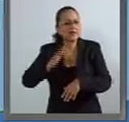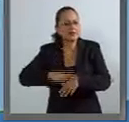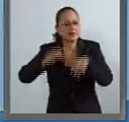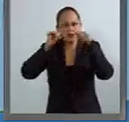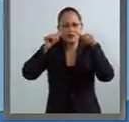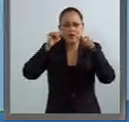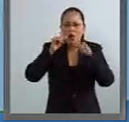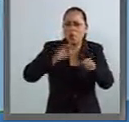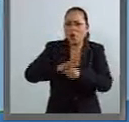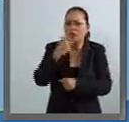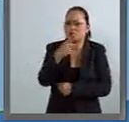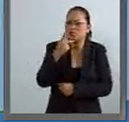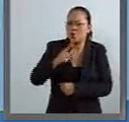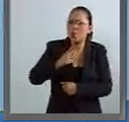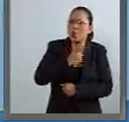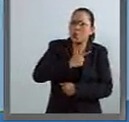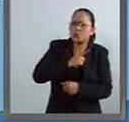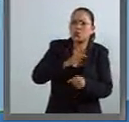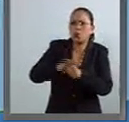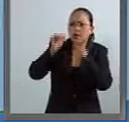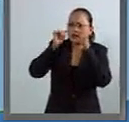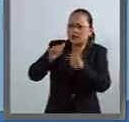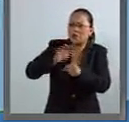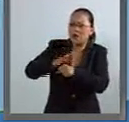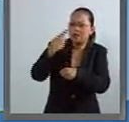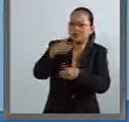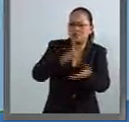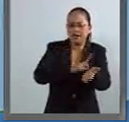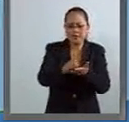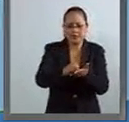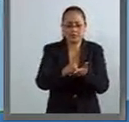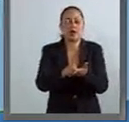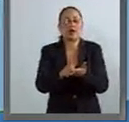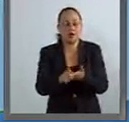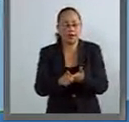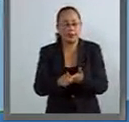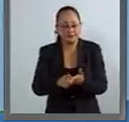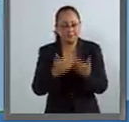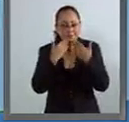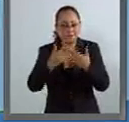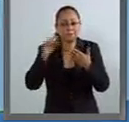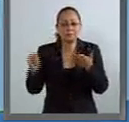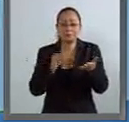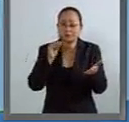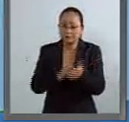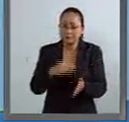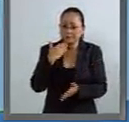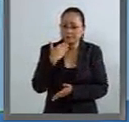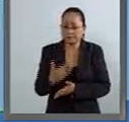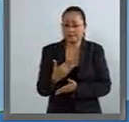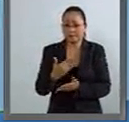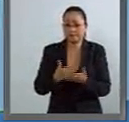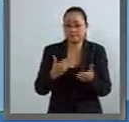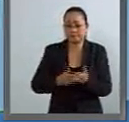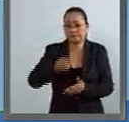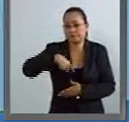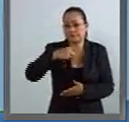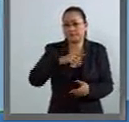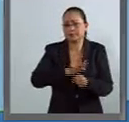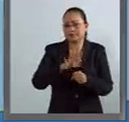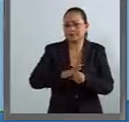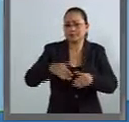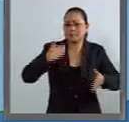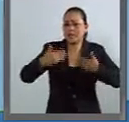atender las necesidades de las audiencias, de defender los derechos, estén ya incorporados, y eso nos permite celebrar